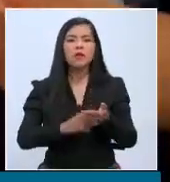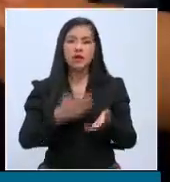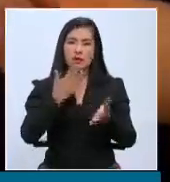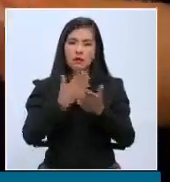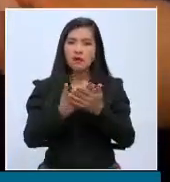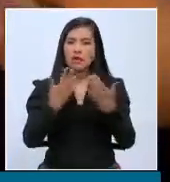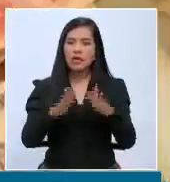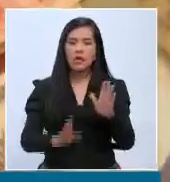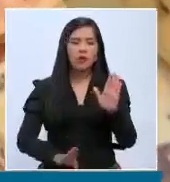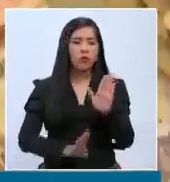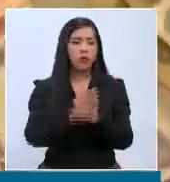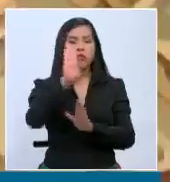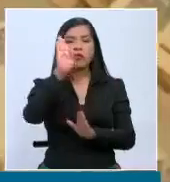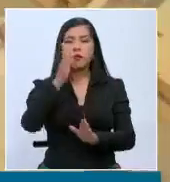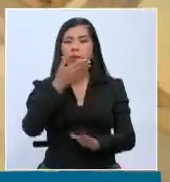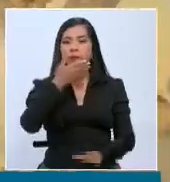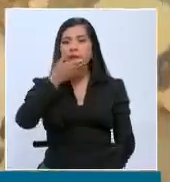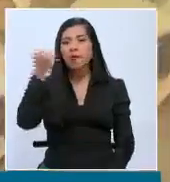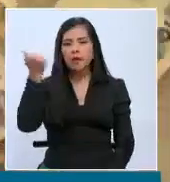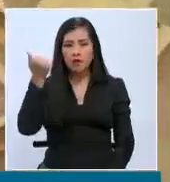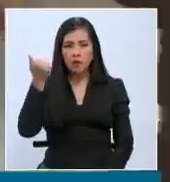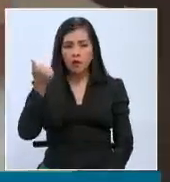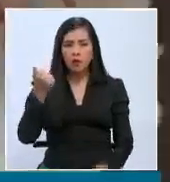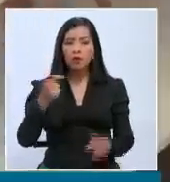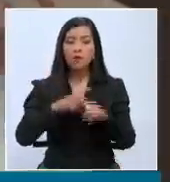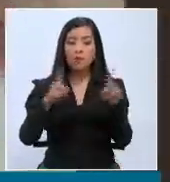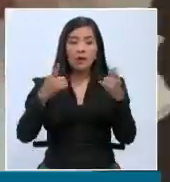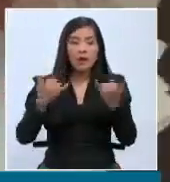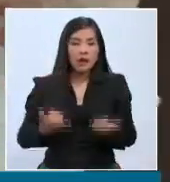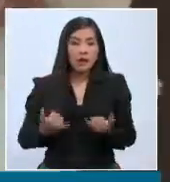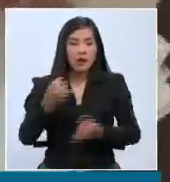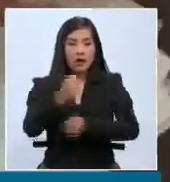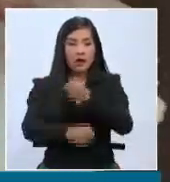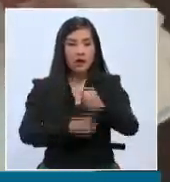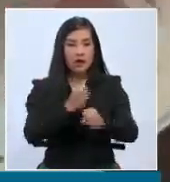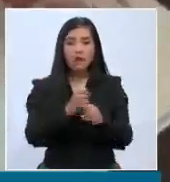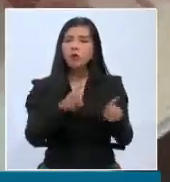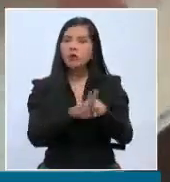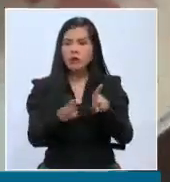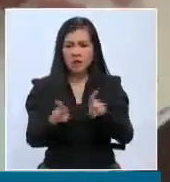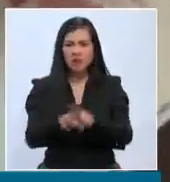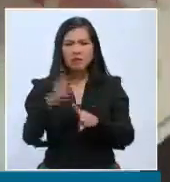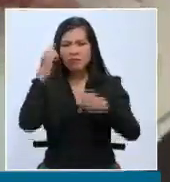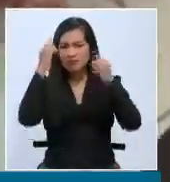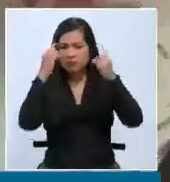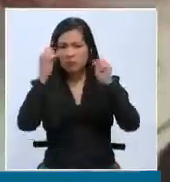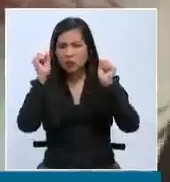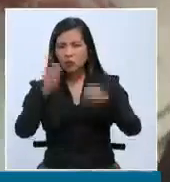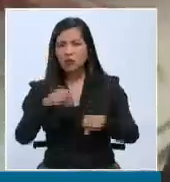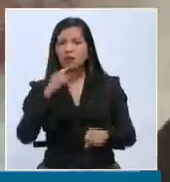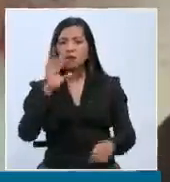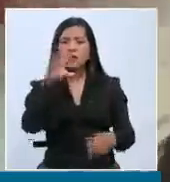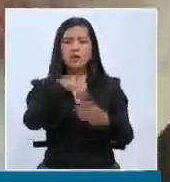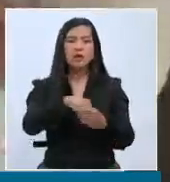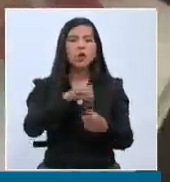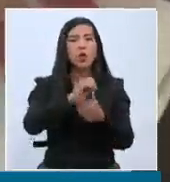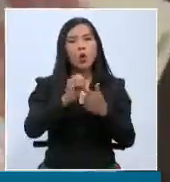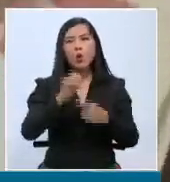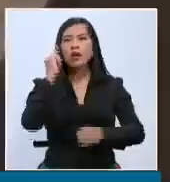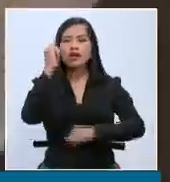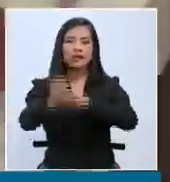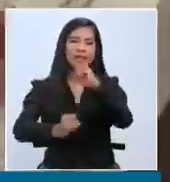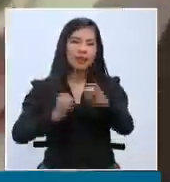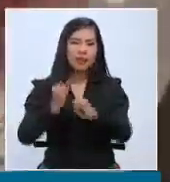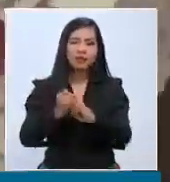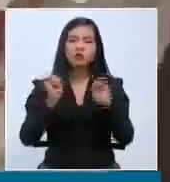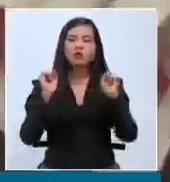cifra récord de crecimiento, y que para este año tenemos también previsiones, tanto internas como internacionales,